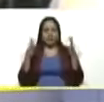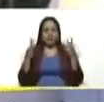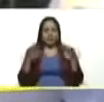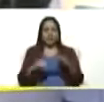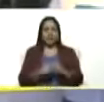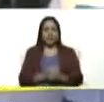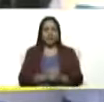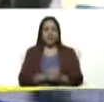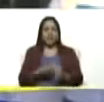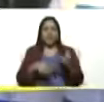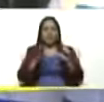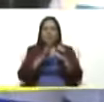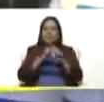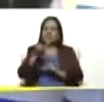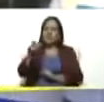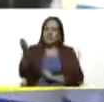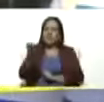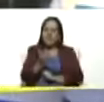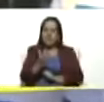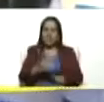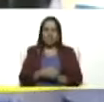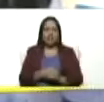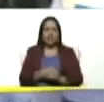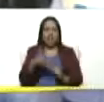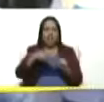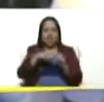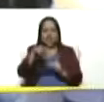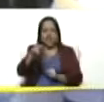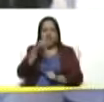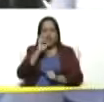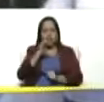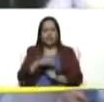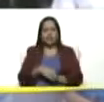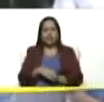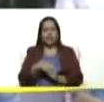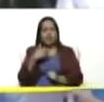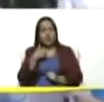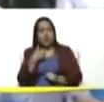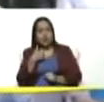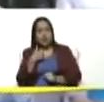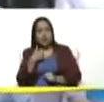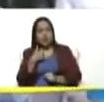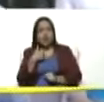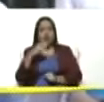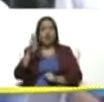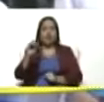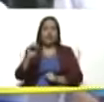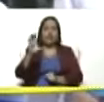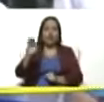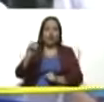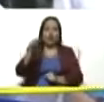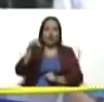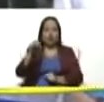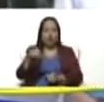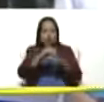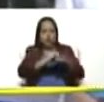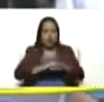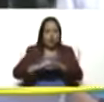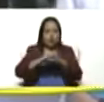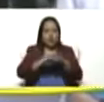Endri, ¿de dónde eres tú? ¿Dónde, ¿de dónde es este café? Soy de Boconó, Estado Trujillo, Loma de Mitimbis, Tierra